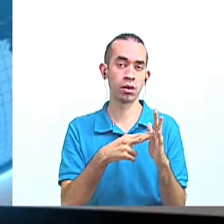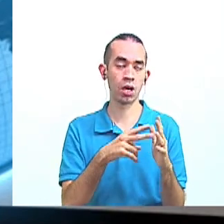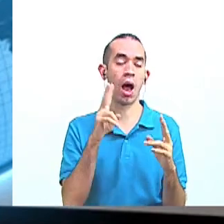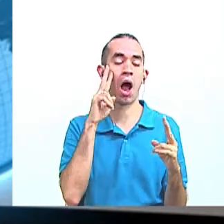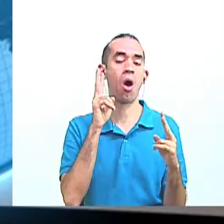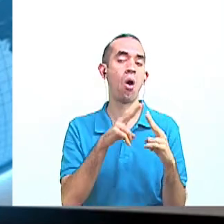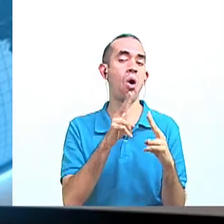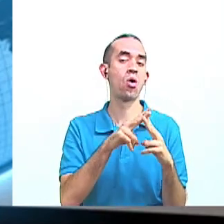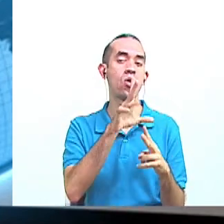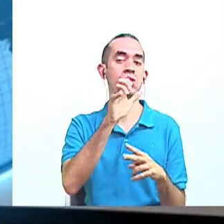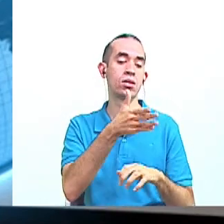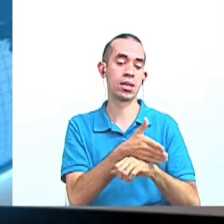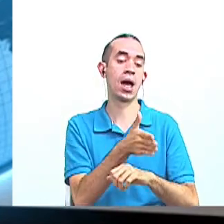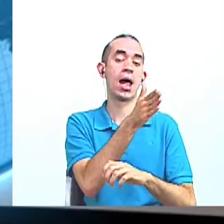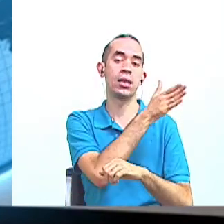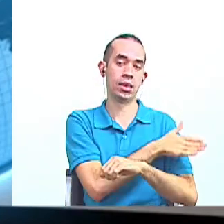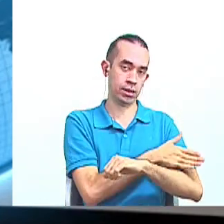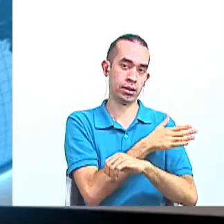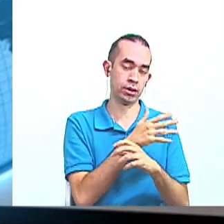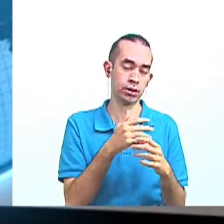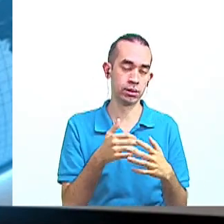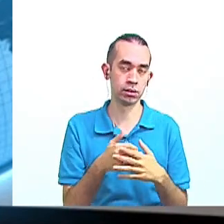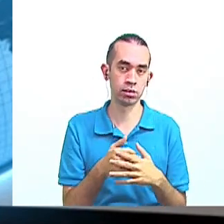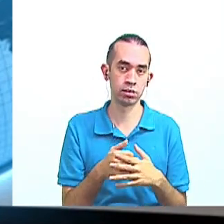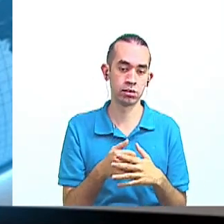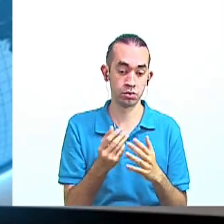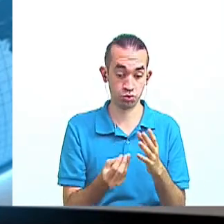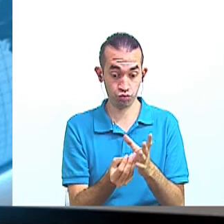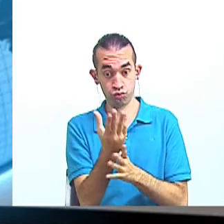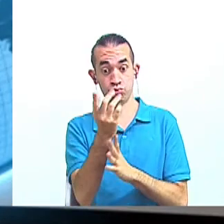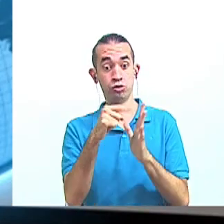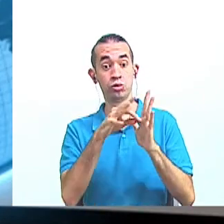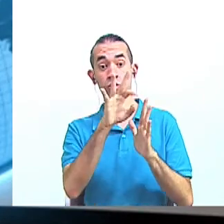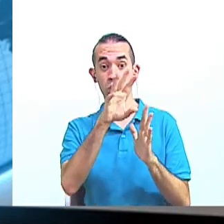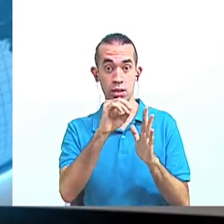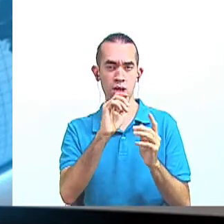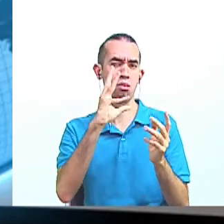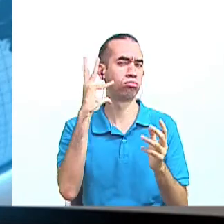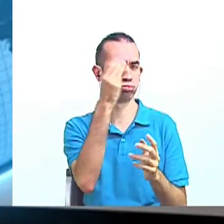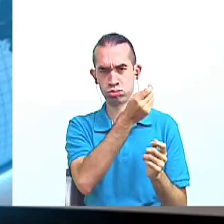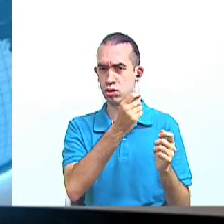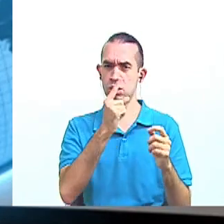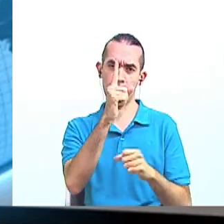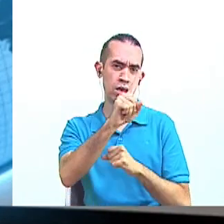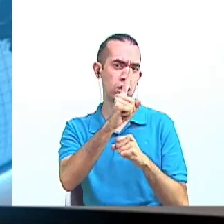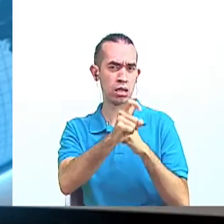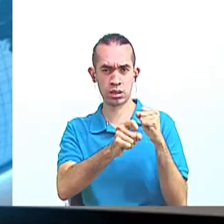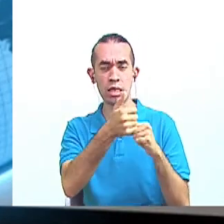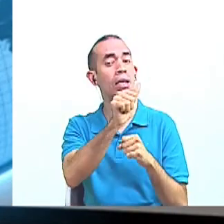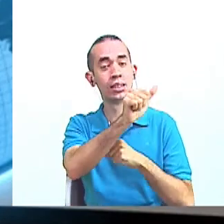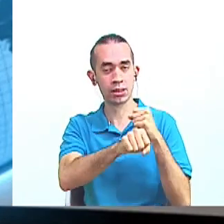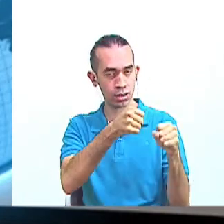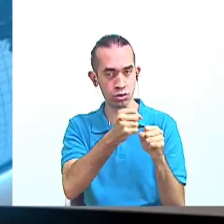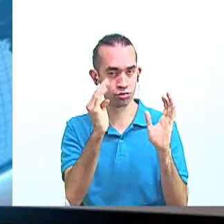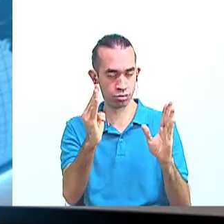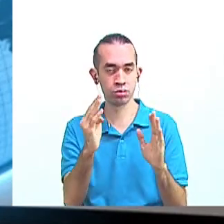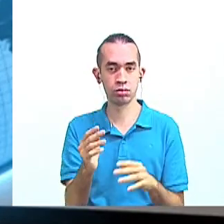Rica antes de esa maravillosa década de los años 40, que como decía Ace, del siglo